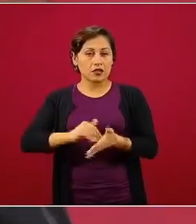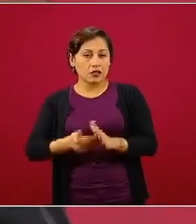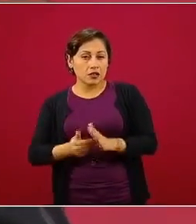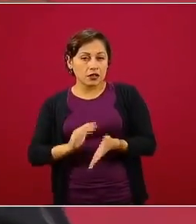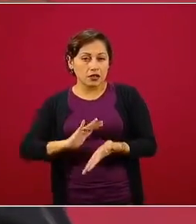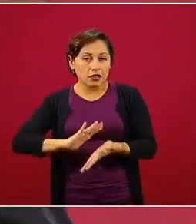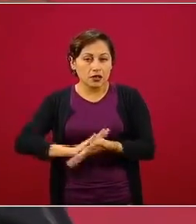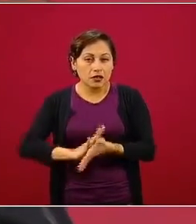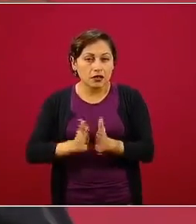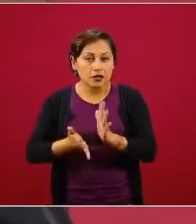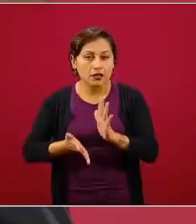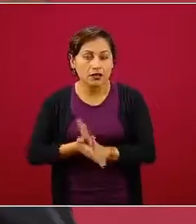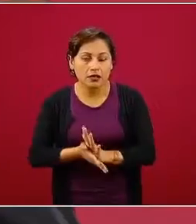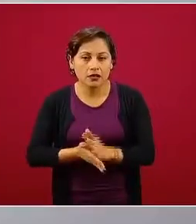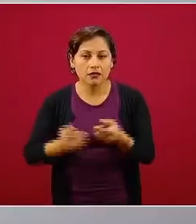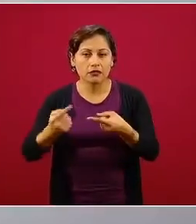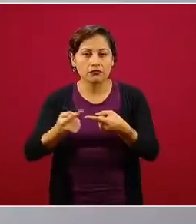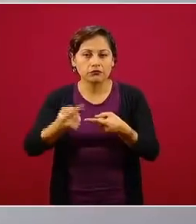Entonces,